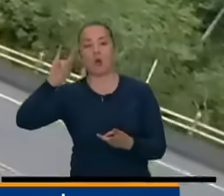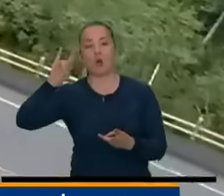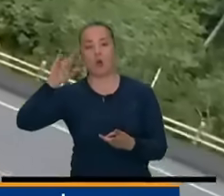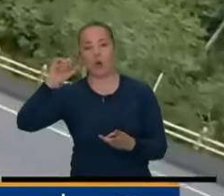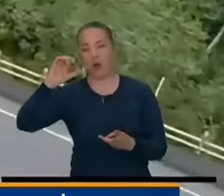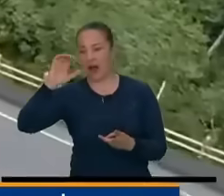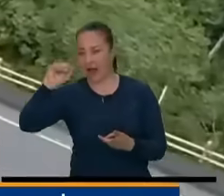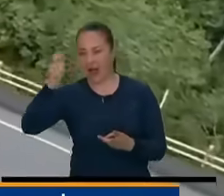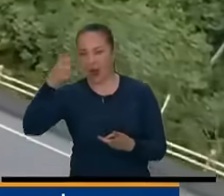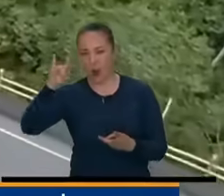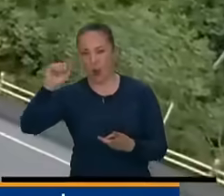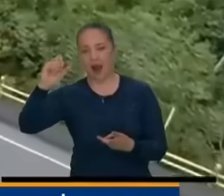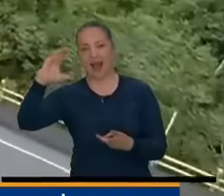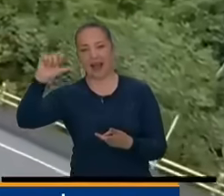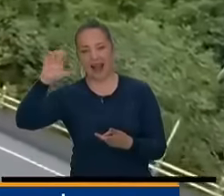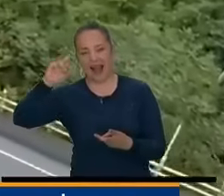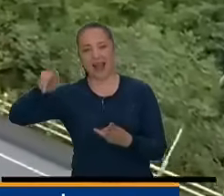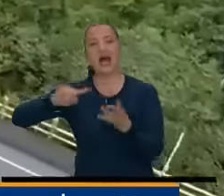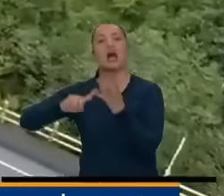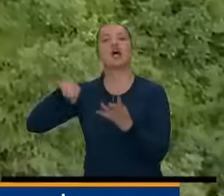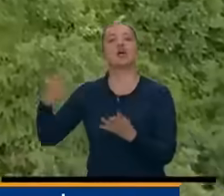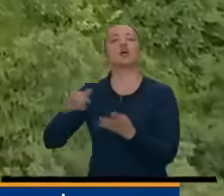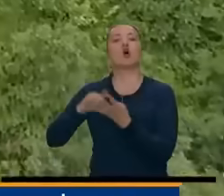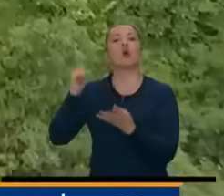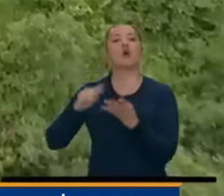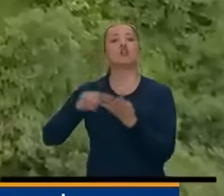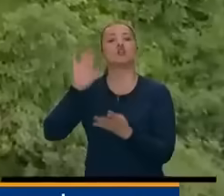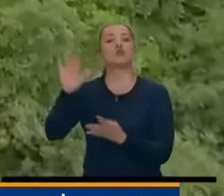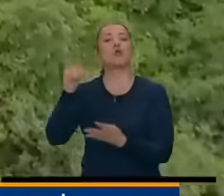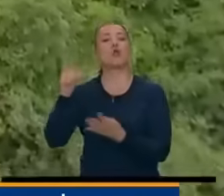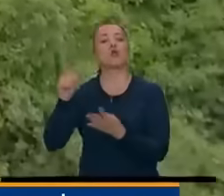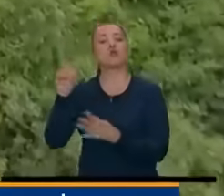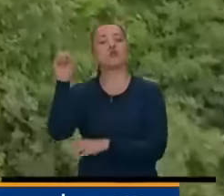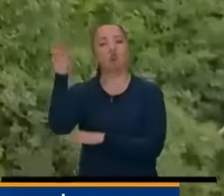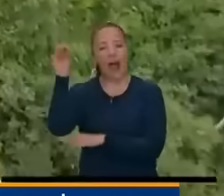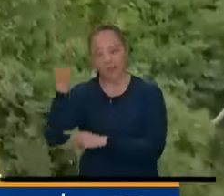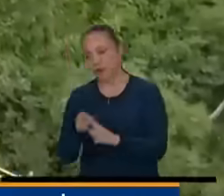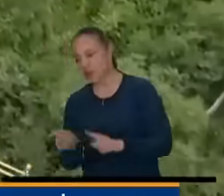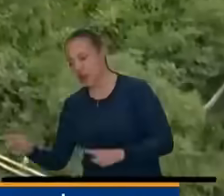Sogamoso, Belén, Socha y Sacamá. Esto para aquellos que transitan por este punto del territorio colombiano.